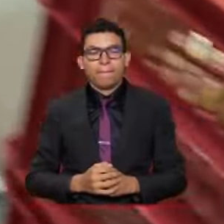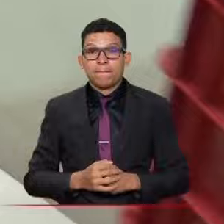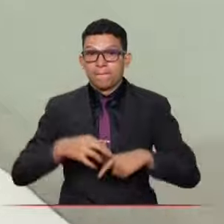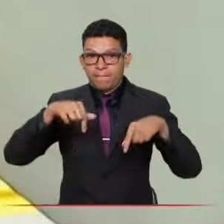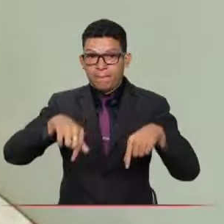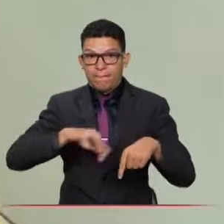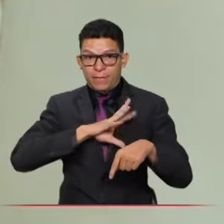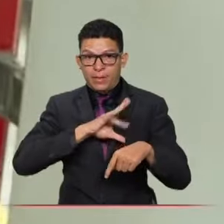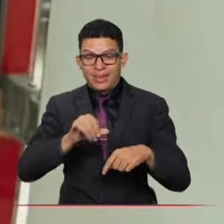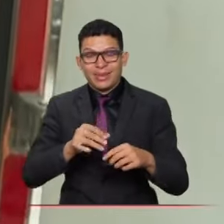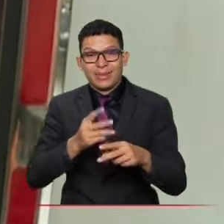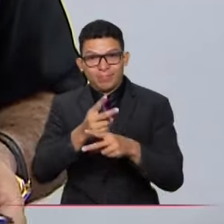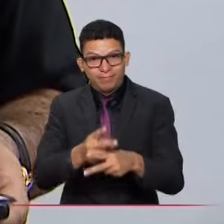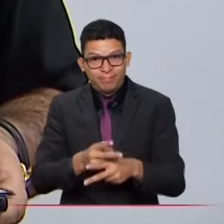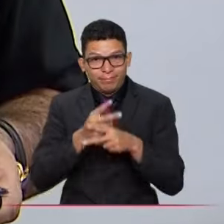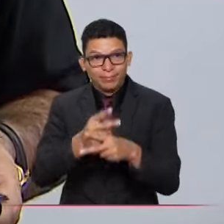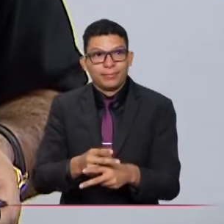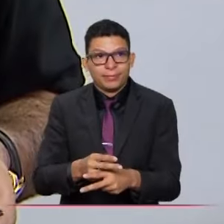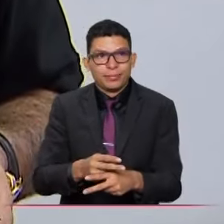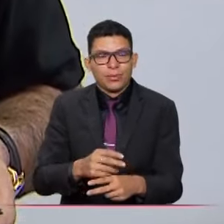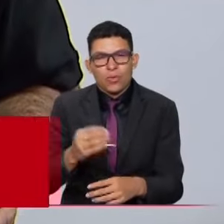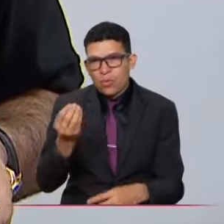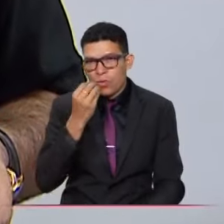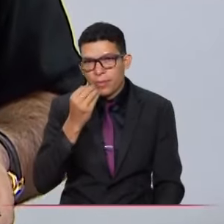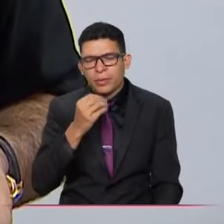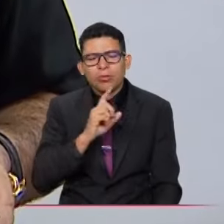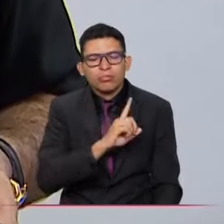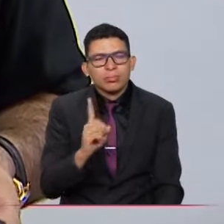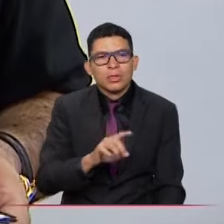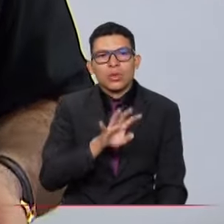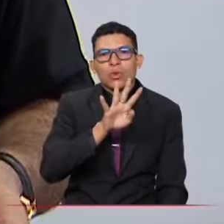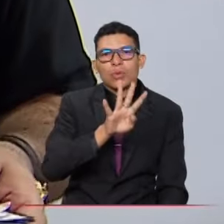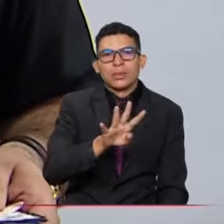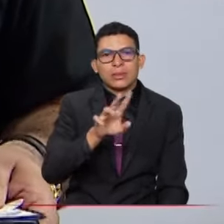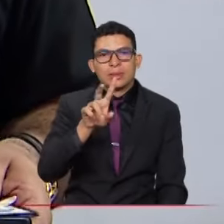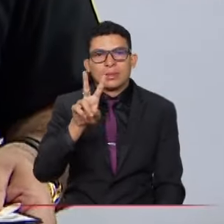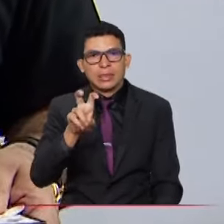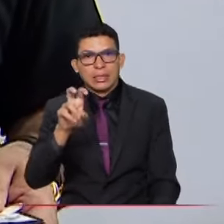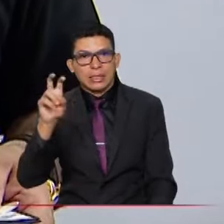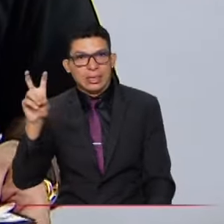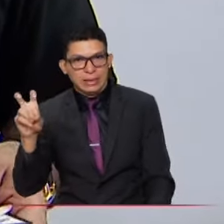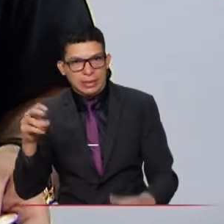en inseguridad alimentaria hay 457 mil personas.